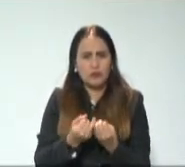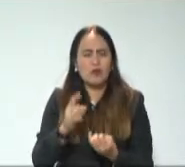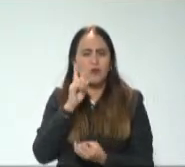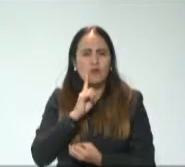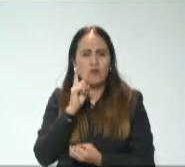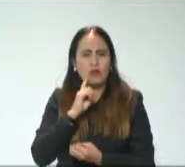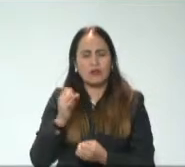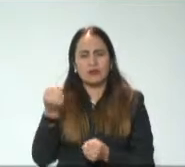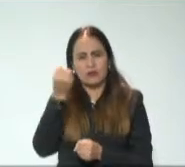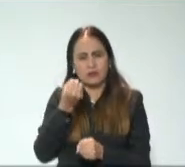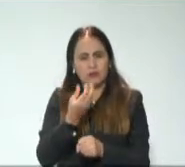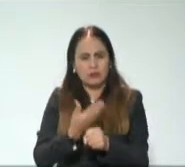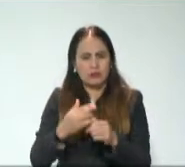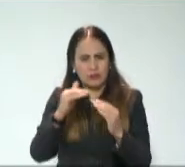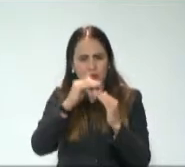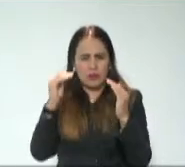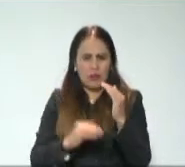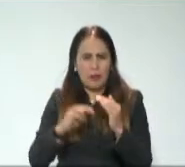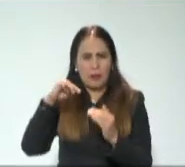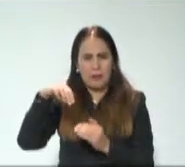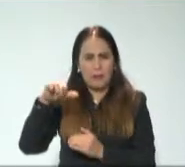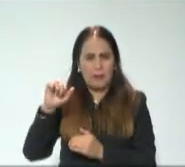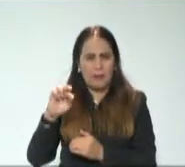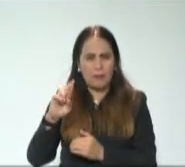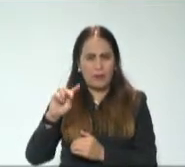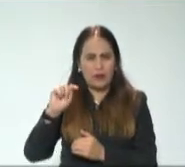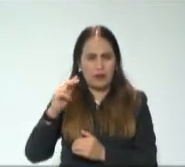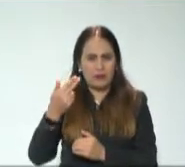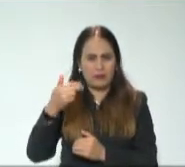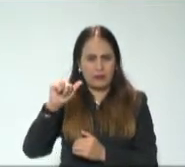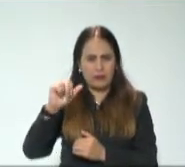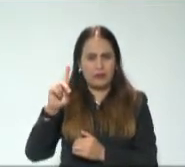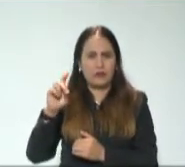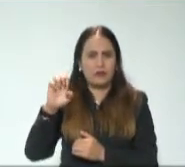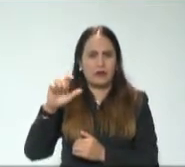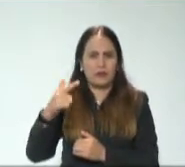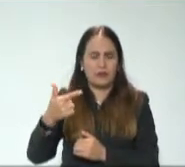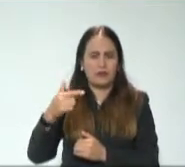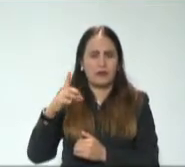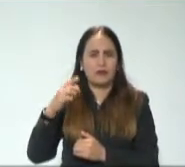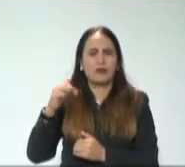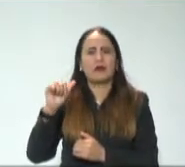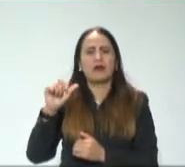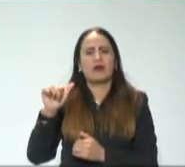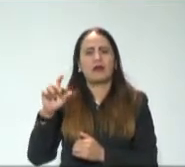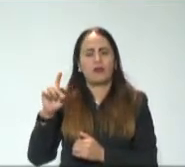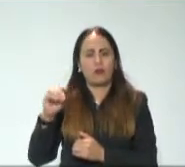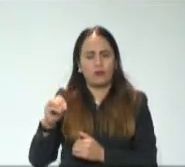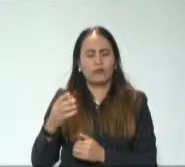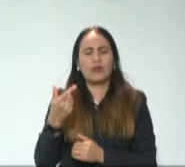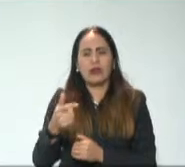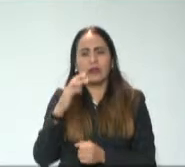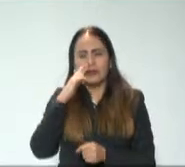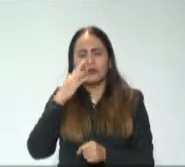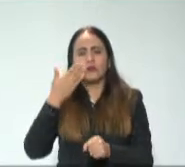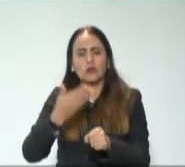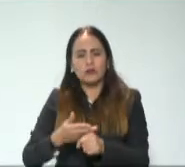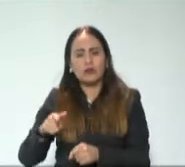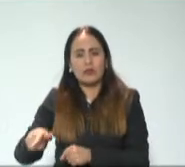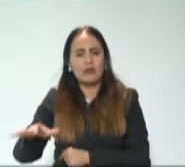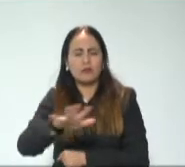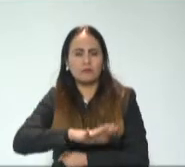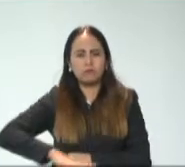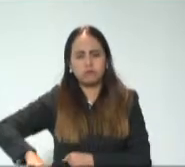multilaterales la licenciada Marta Delgado quien ha sido designada por el canciller como la responsable de guiar el escenario